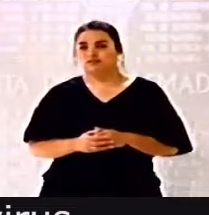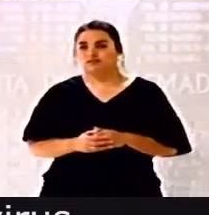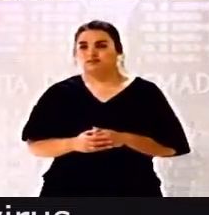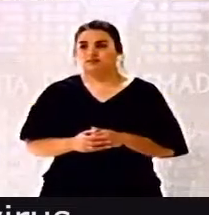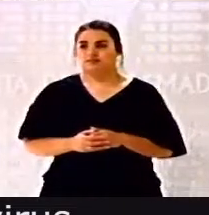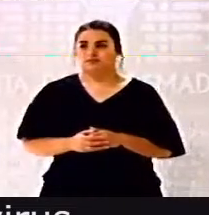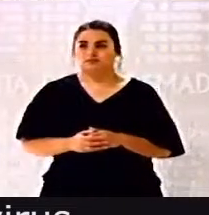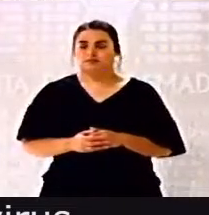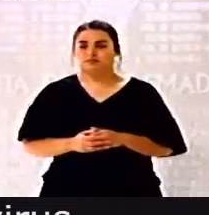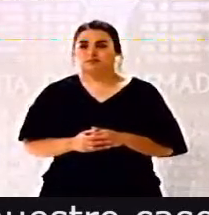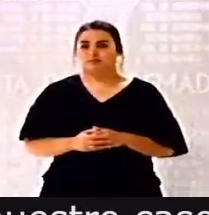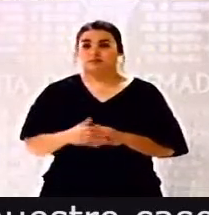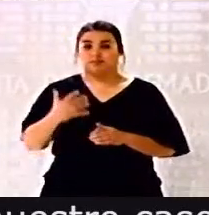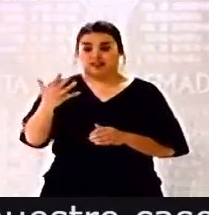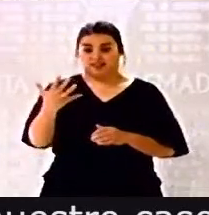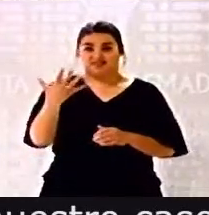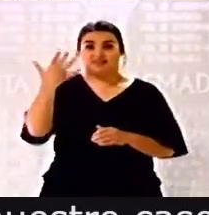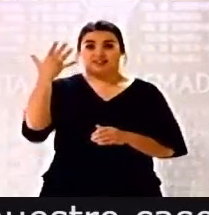de los cinco,